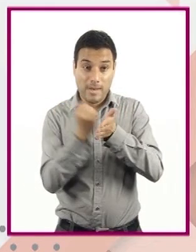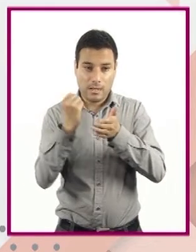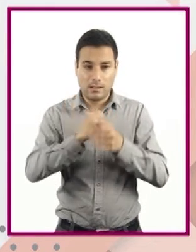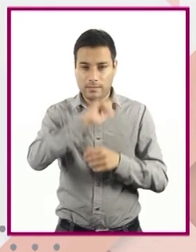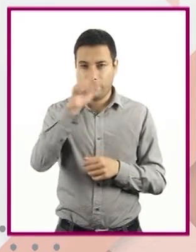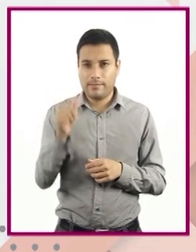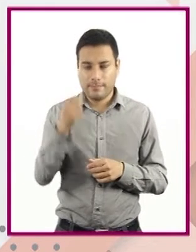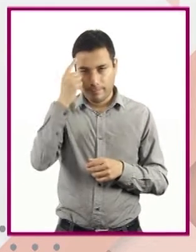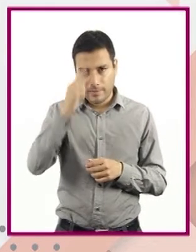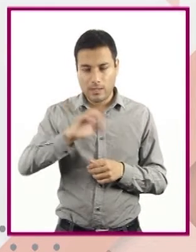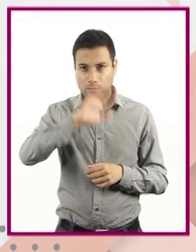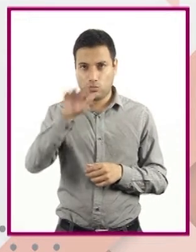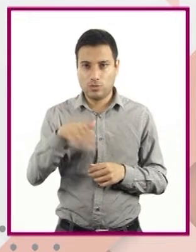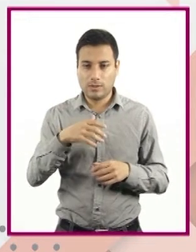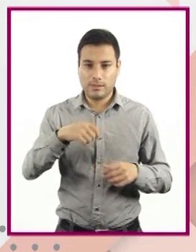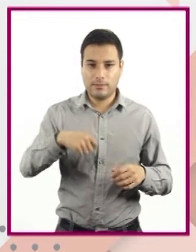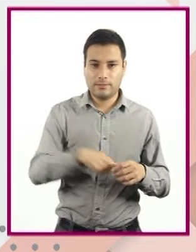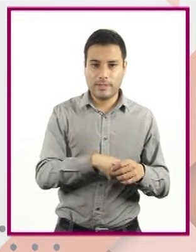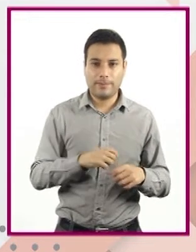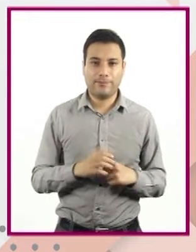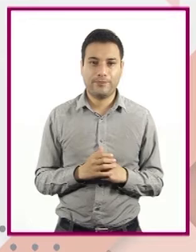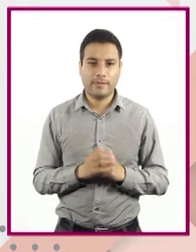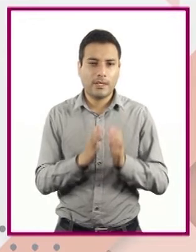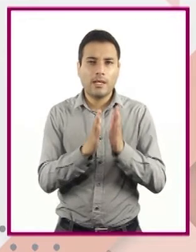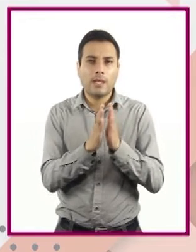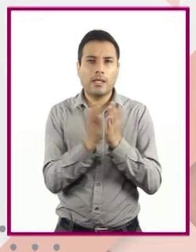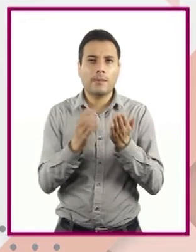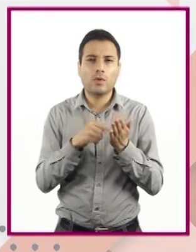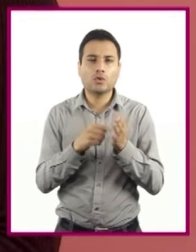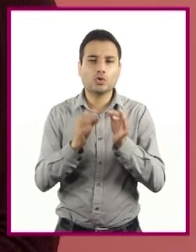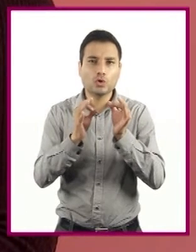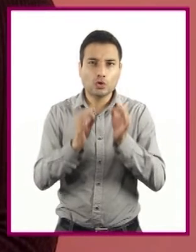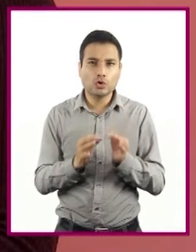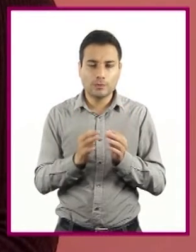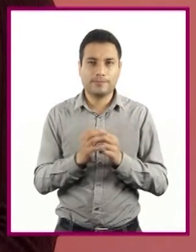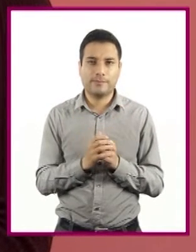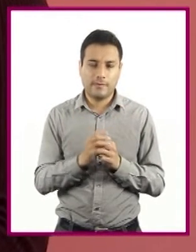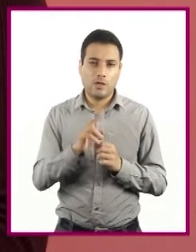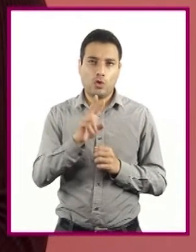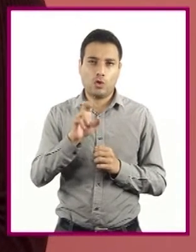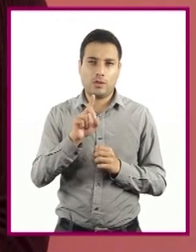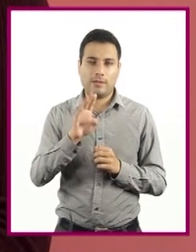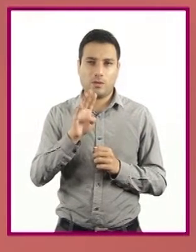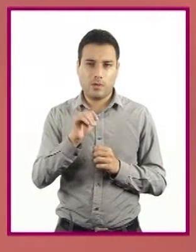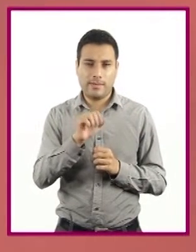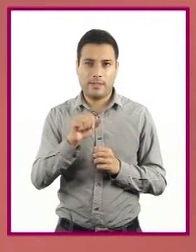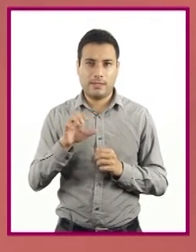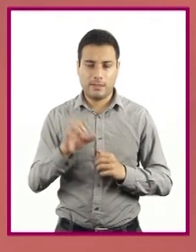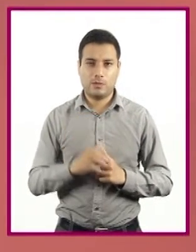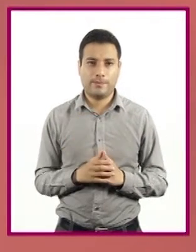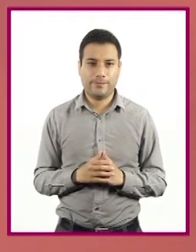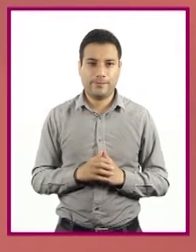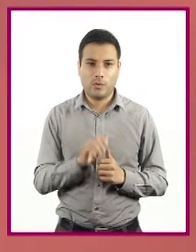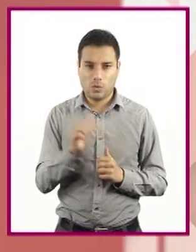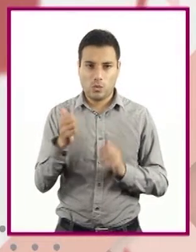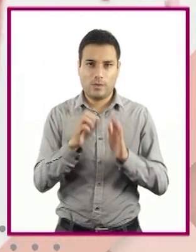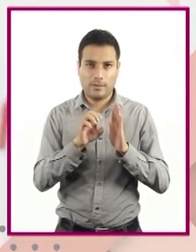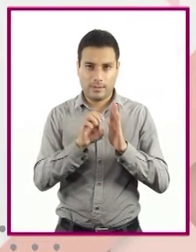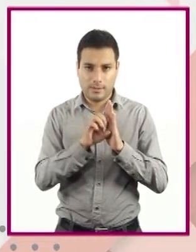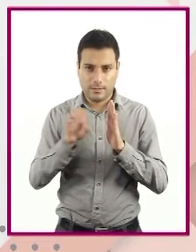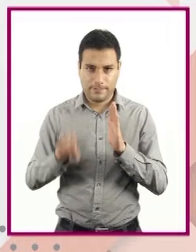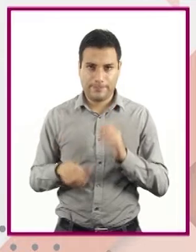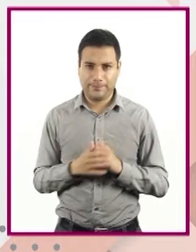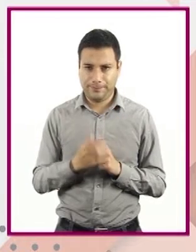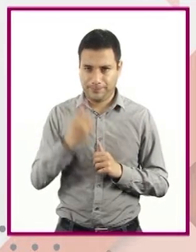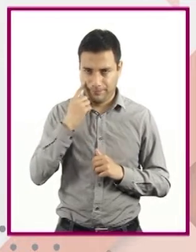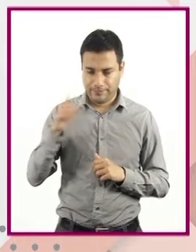Otoños del señor Liu, que se compuso aproximadamente en 239 antes de nuestra era. Otro ejemplo, Ya